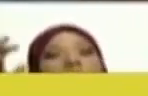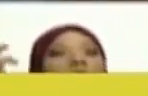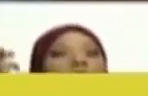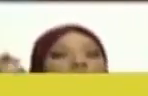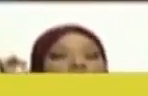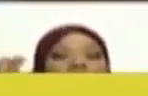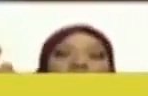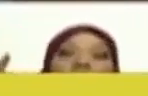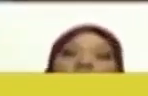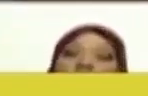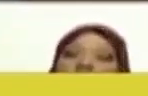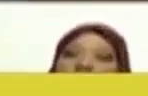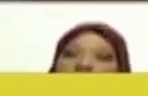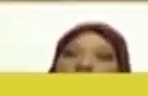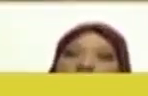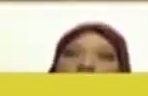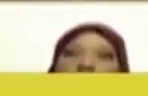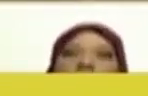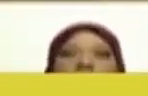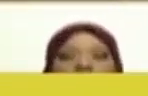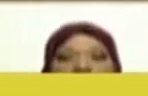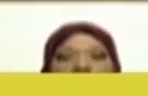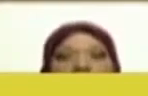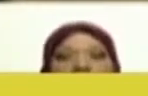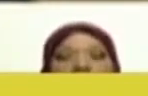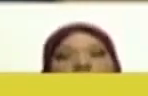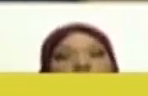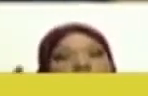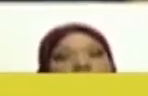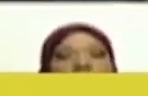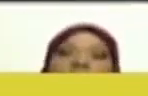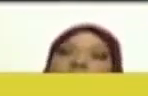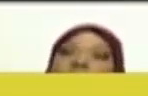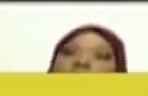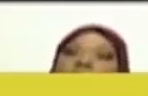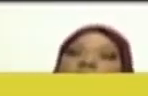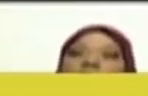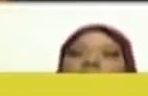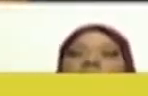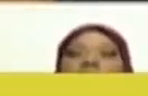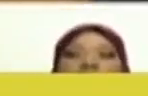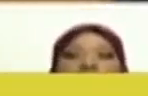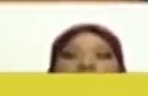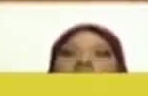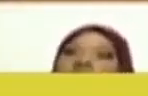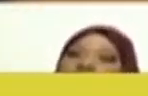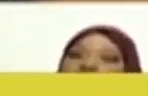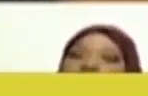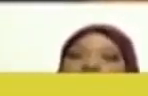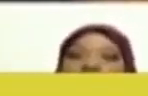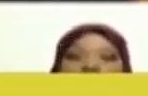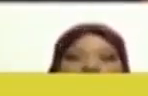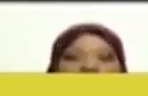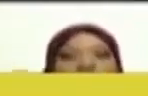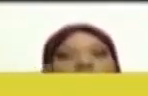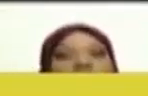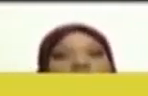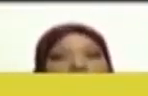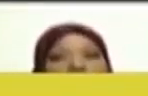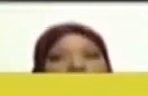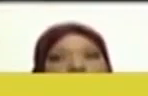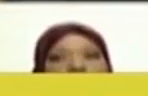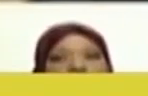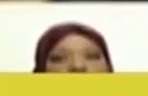mujeres ilustres. Es registro de las hazañas de las libertadoras y los libertadores de América. Por